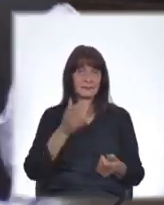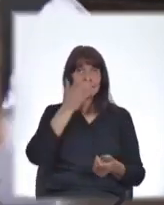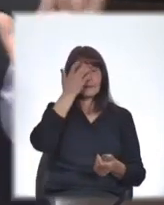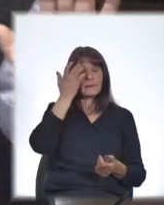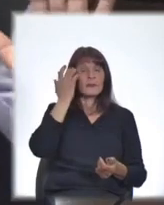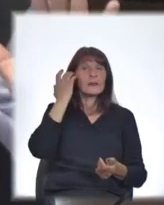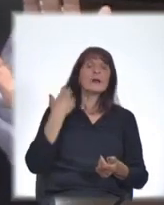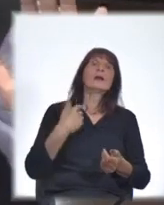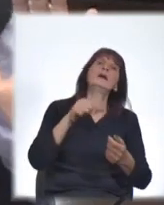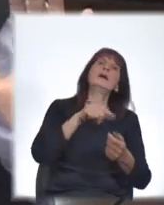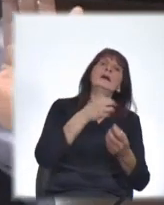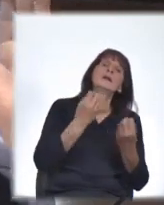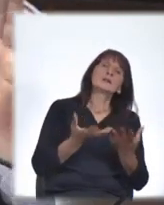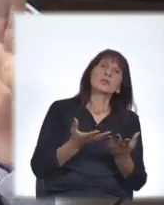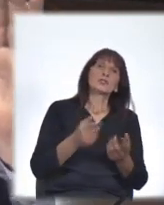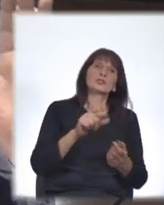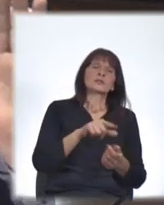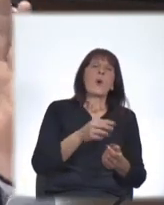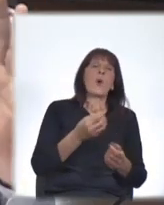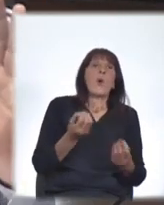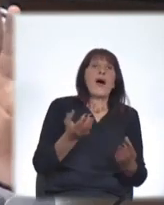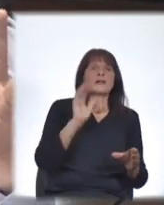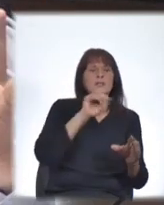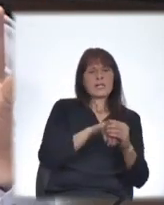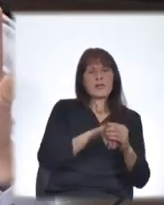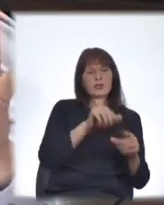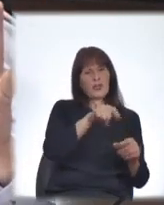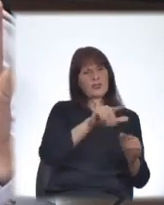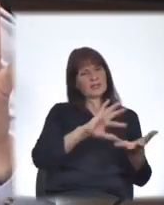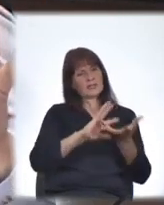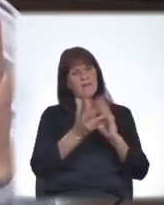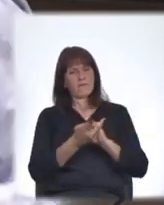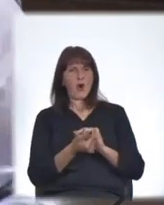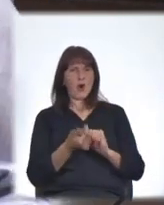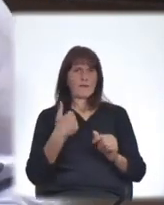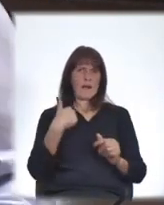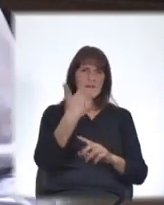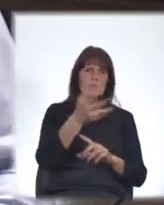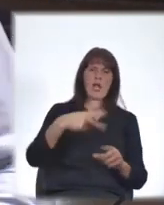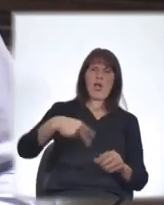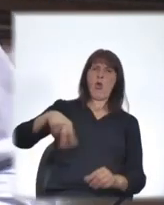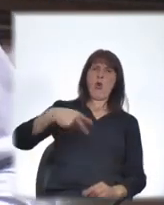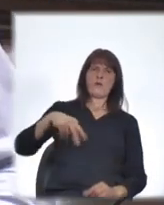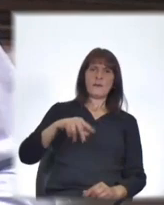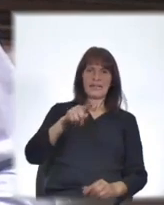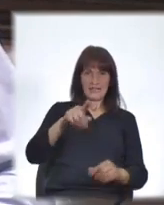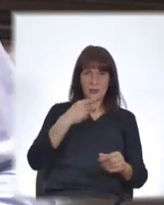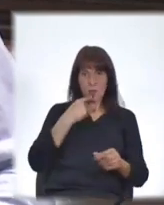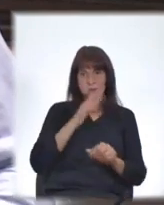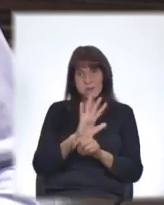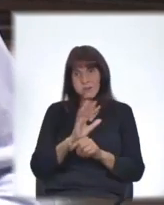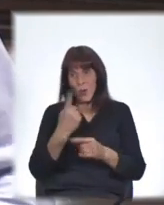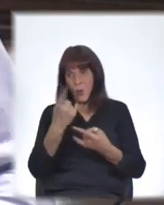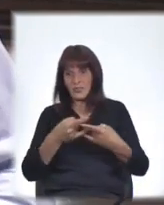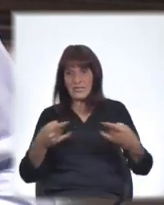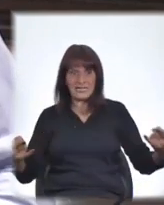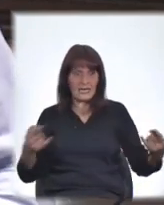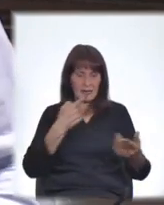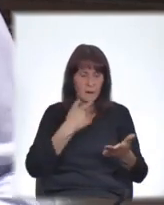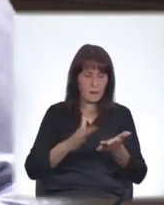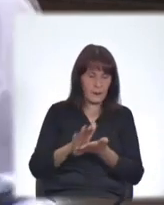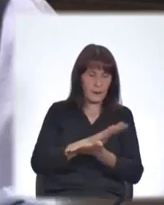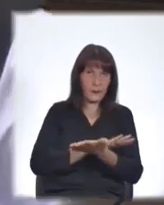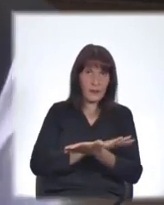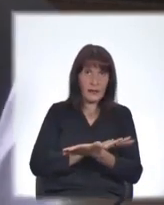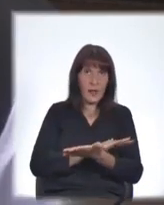a sostener de que porque se votó de determinada manera en noviembre, eso da un cheque en blanco